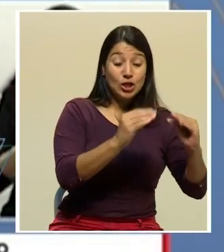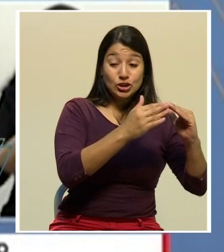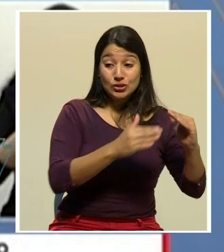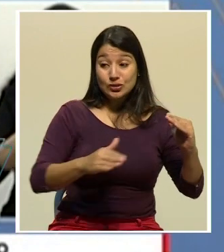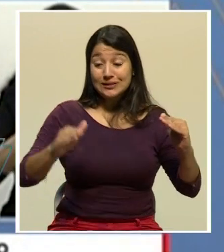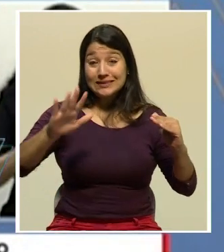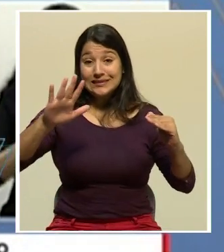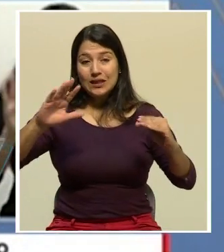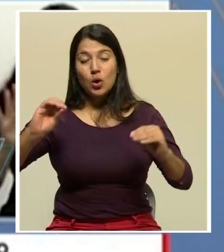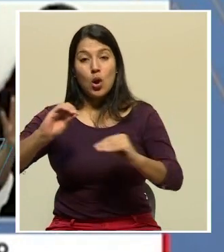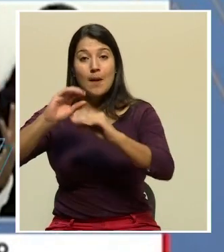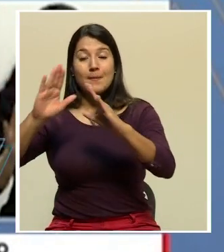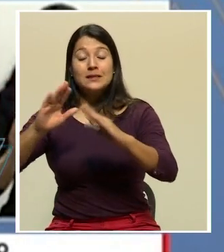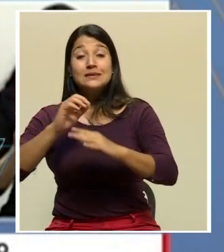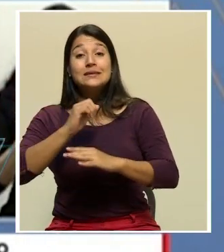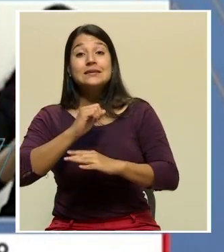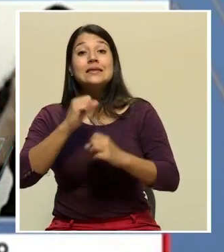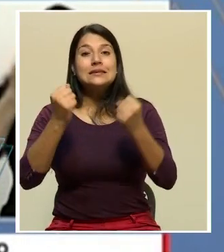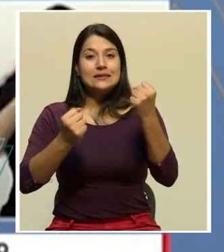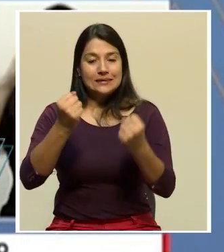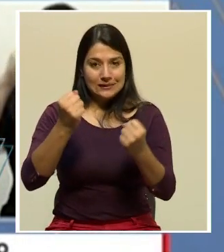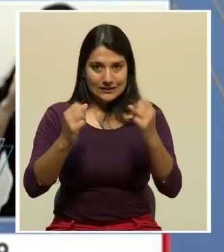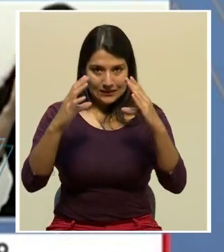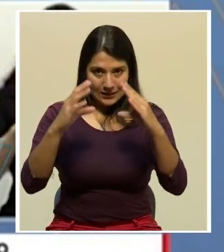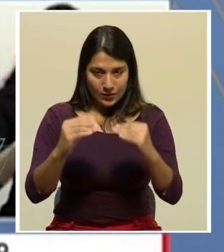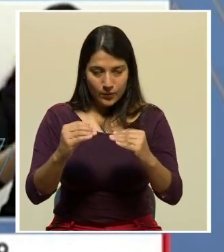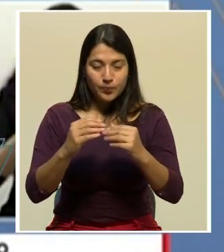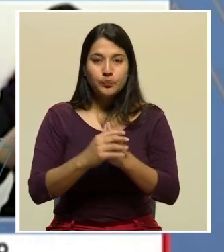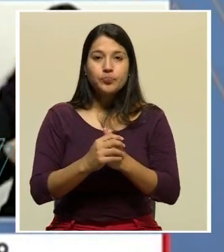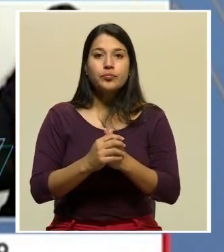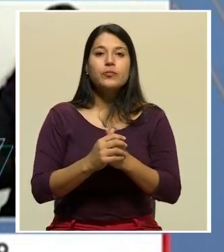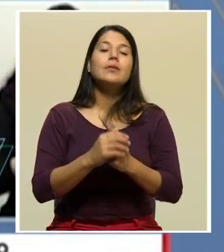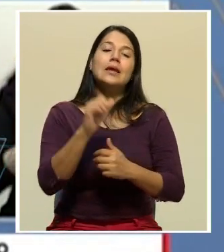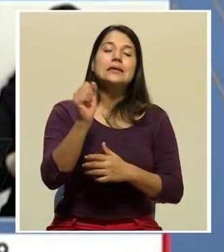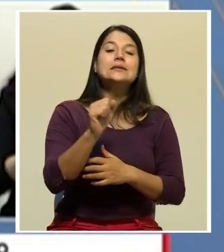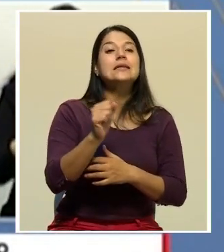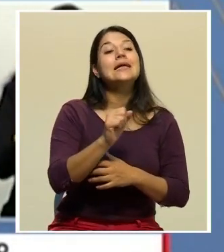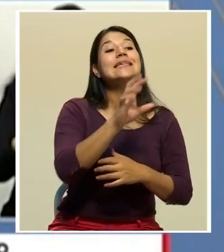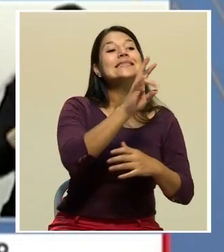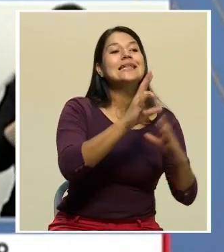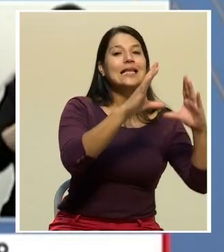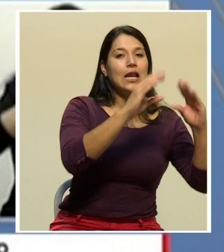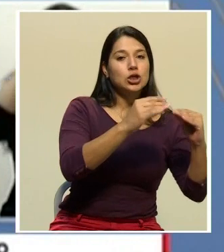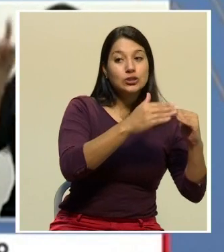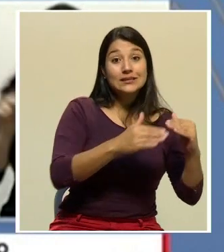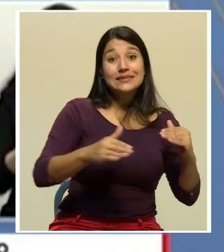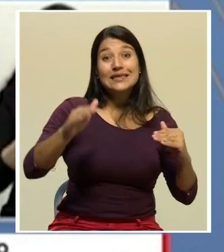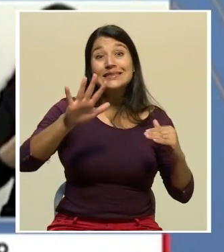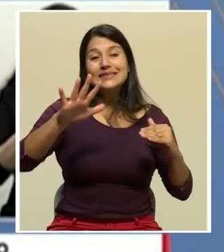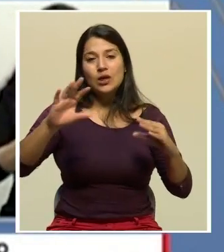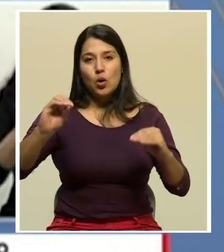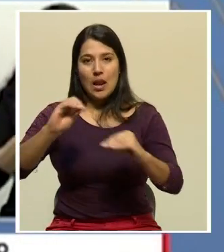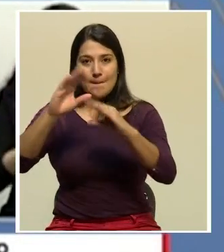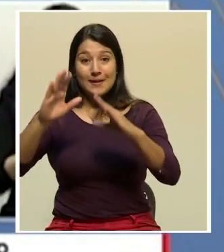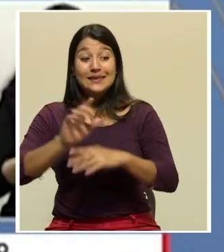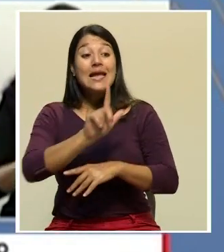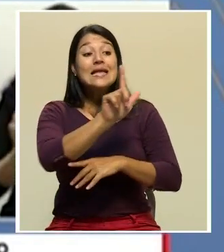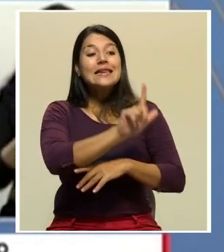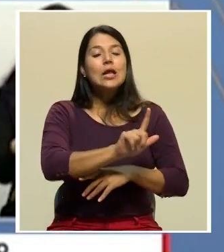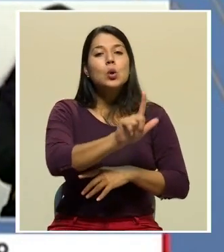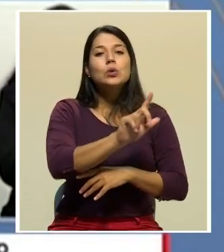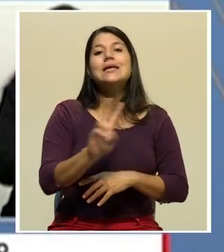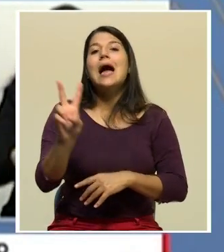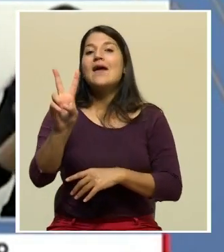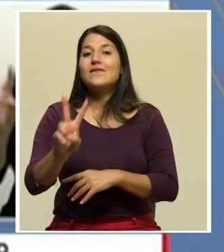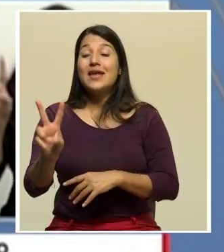y vehicular nocturna de lunes a domingo, de 7 de la noche a 7 de la mañana y de lunes a viernes